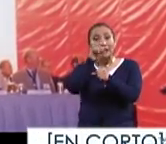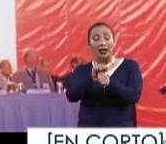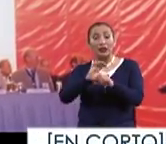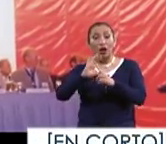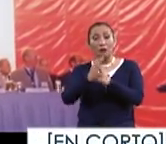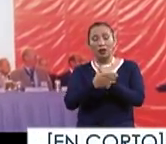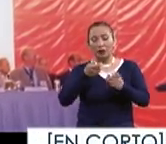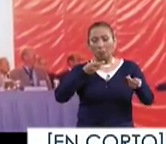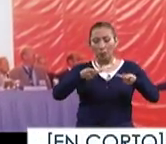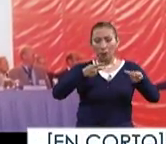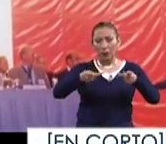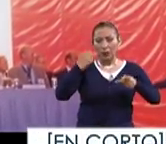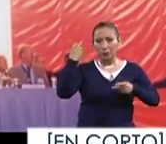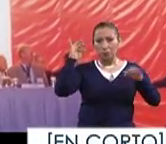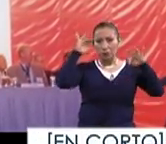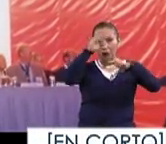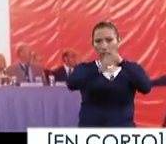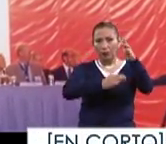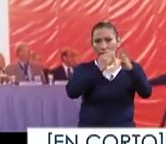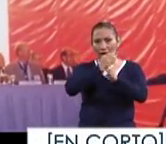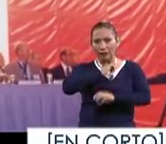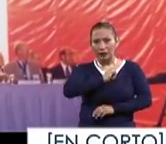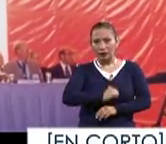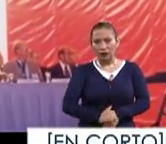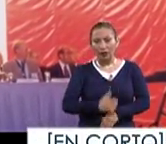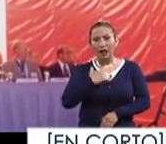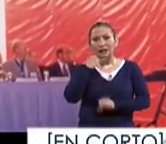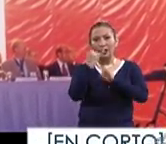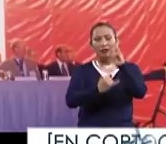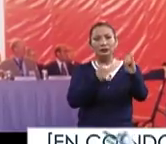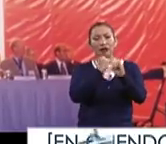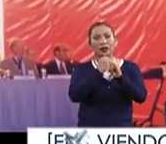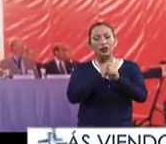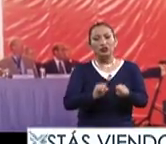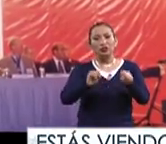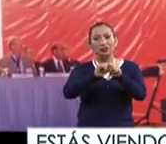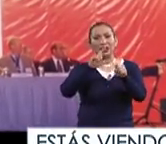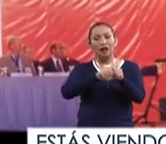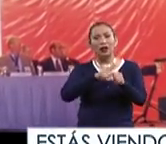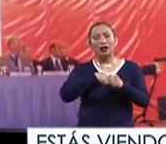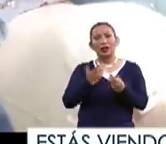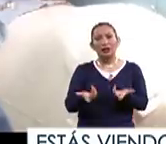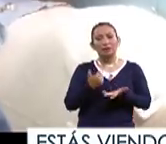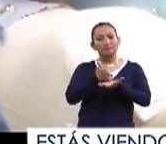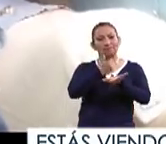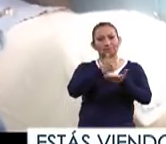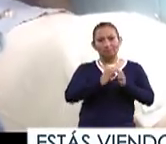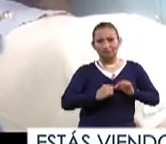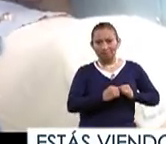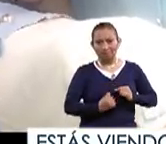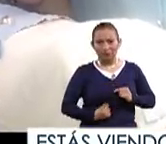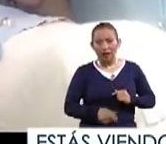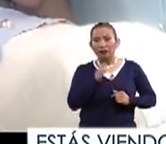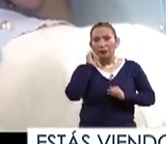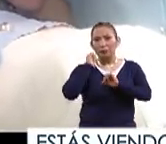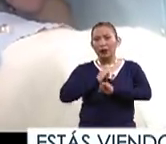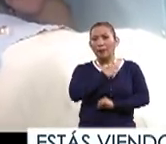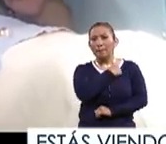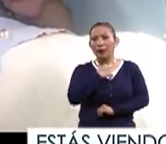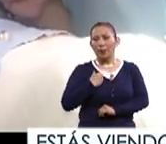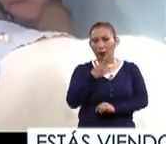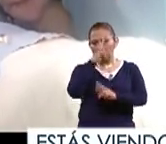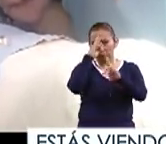del comité organizador del Congreso Mundial de Cirugía International Society of Surgery. Ha ocupado cargos como